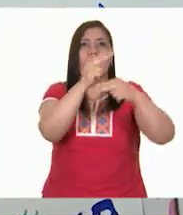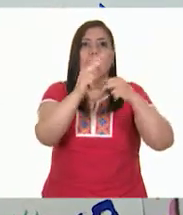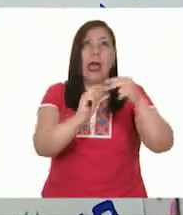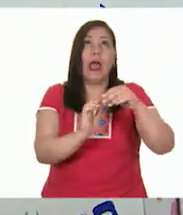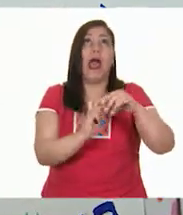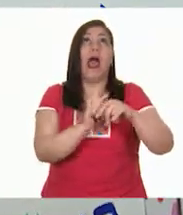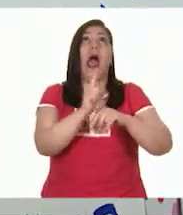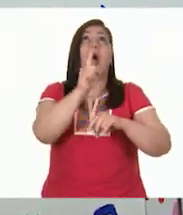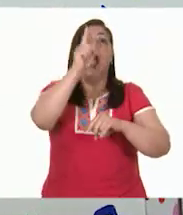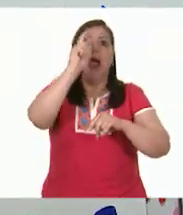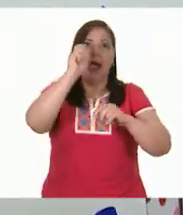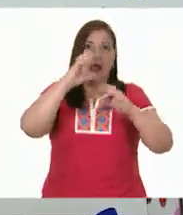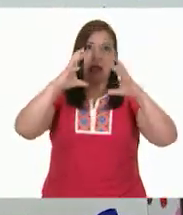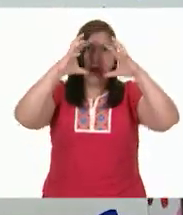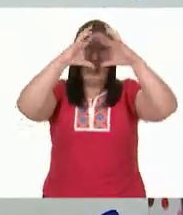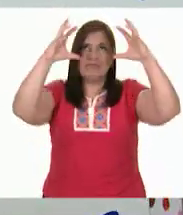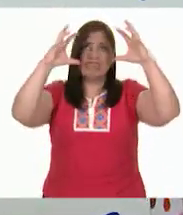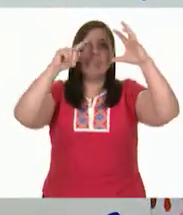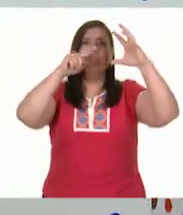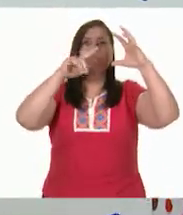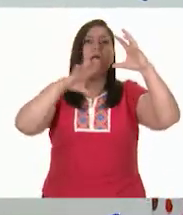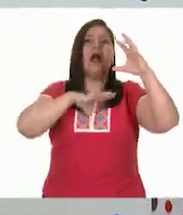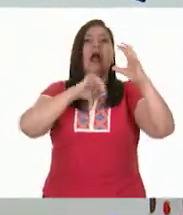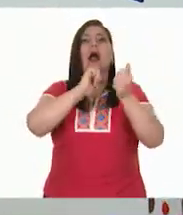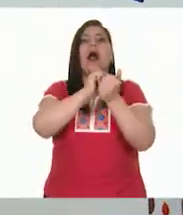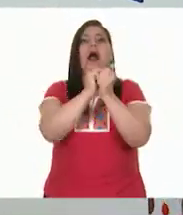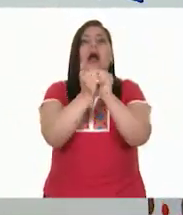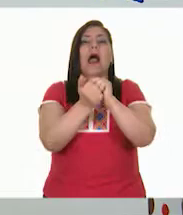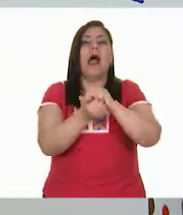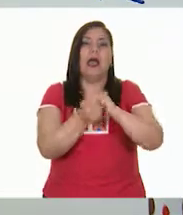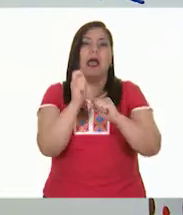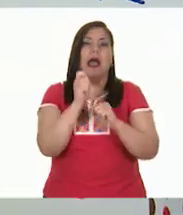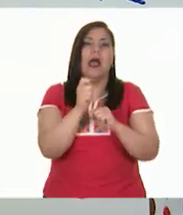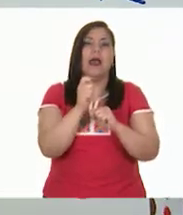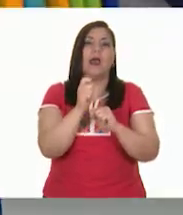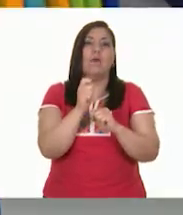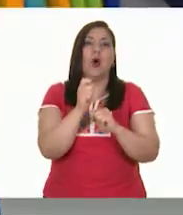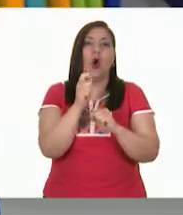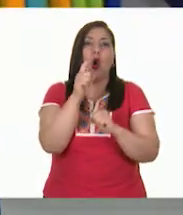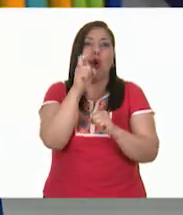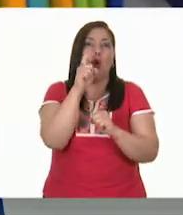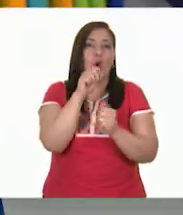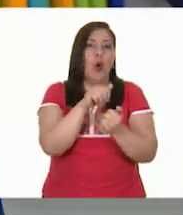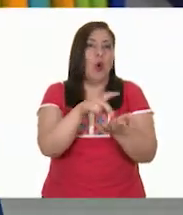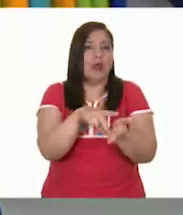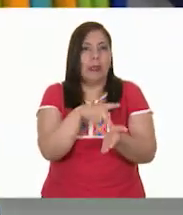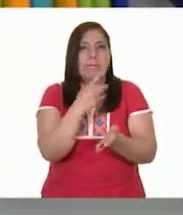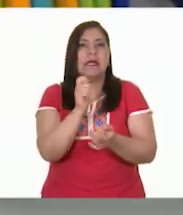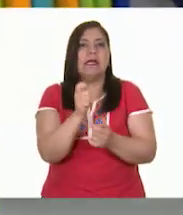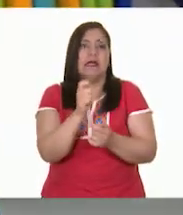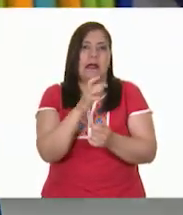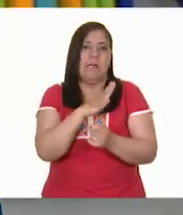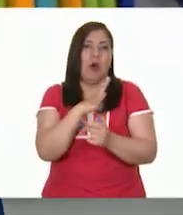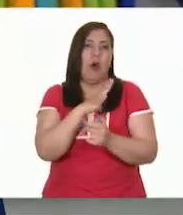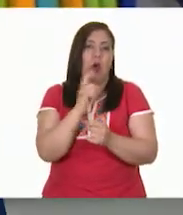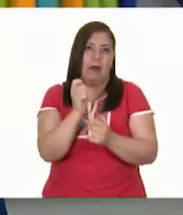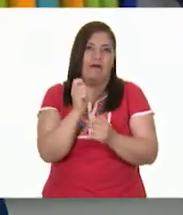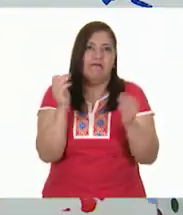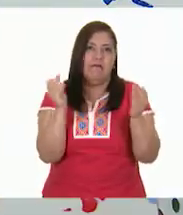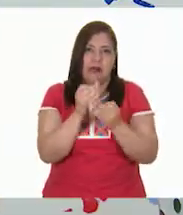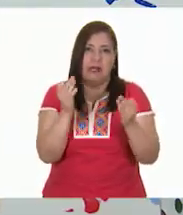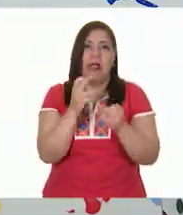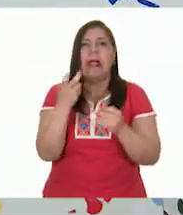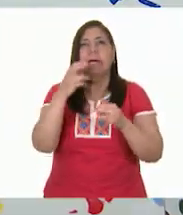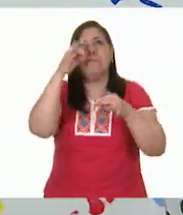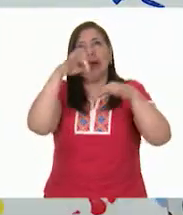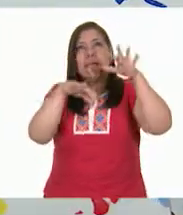frío, el vapor se condensa, es decir, se forma líquido, esas pequeñas gotitas de agua que forman las